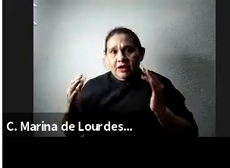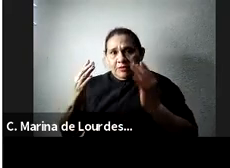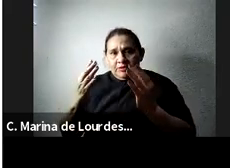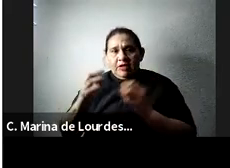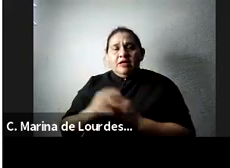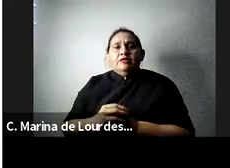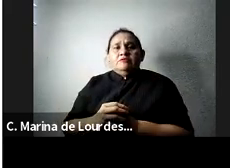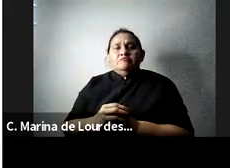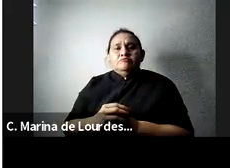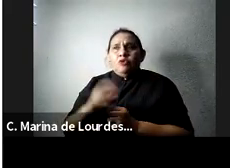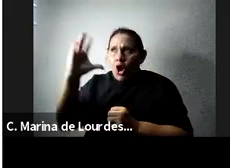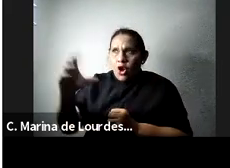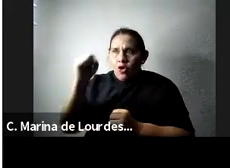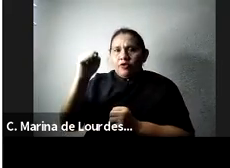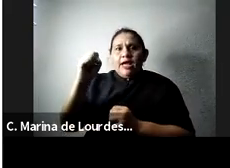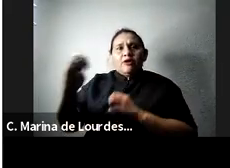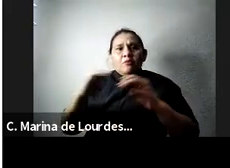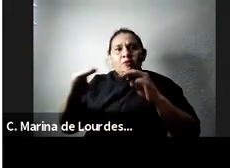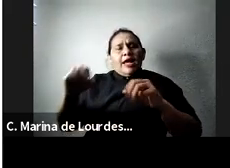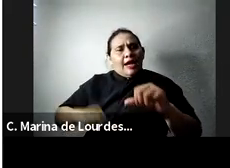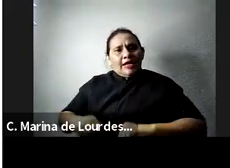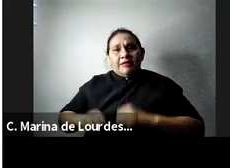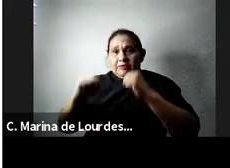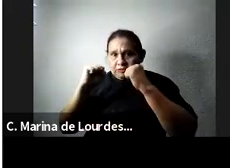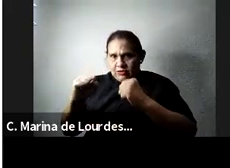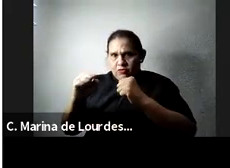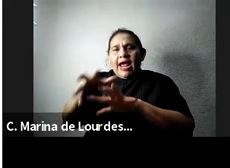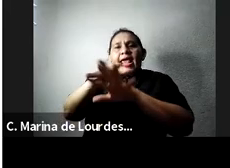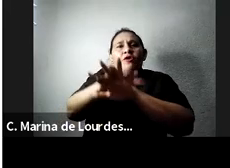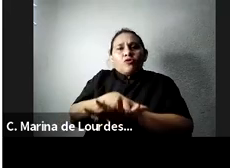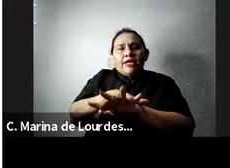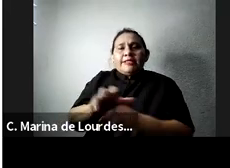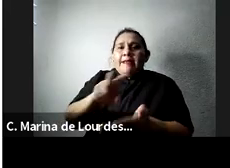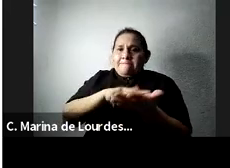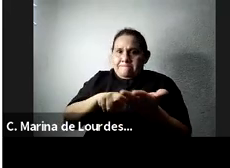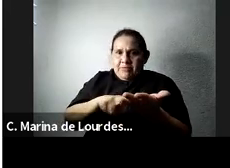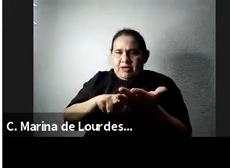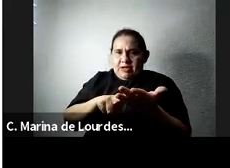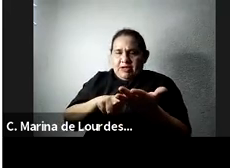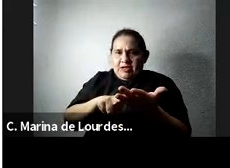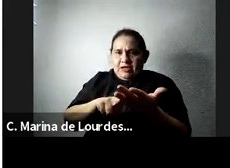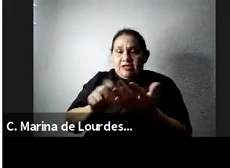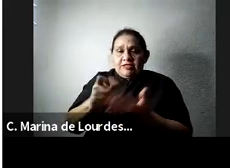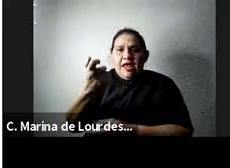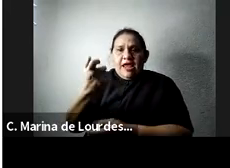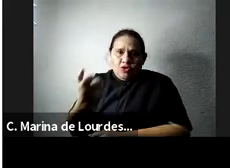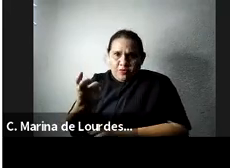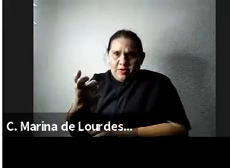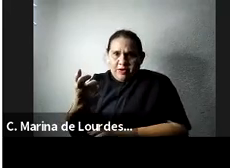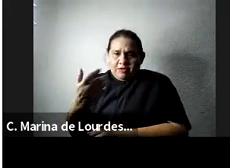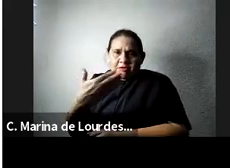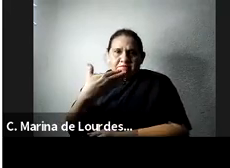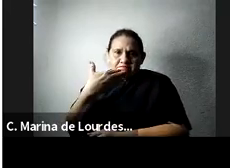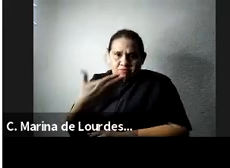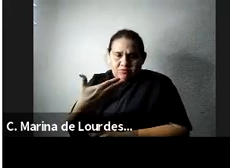sostenibles, lograr una movilidad activa, segura, incluyente, verde y que sea económicamente viable.